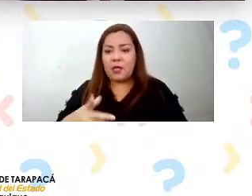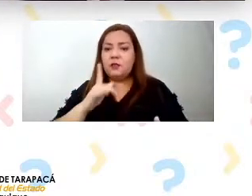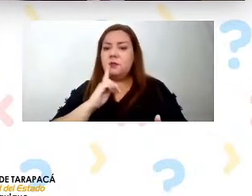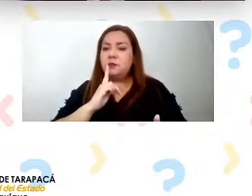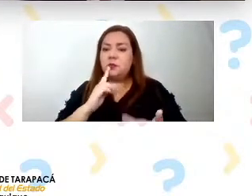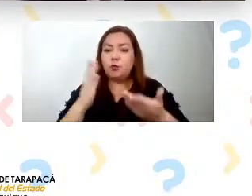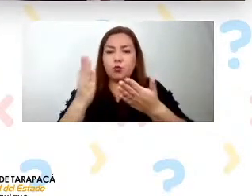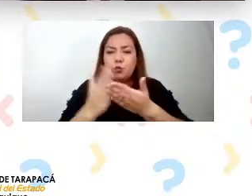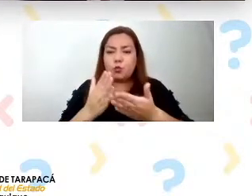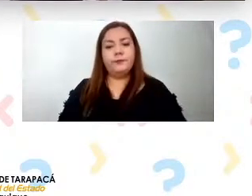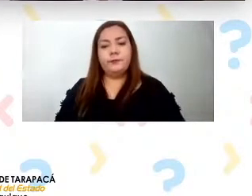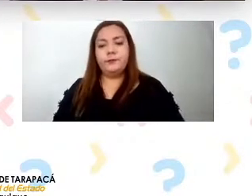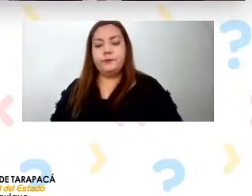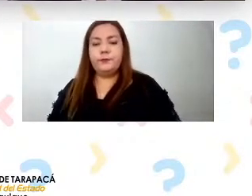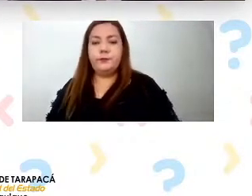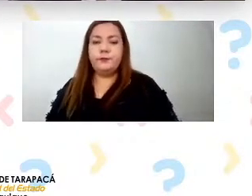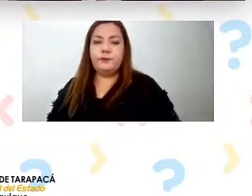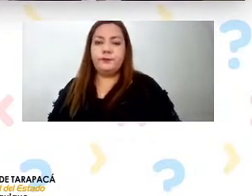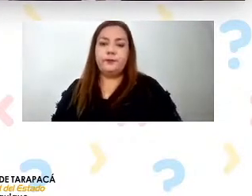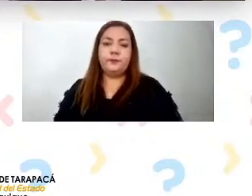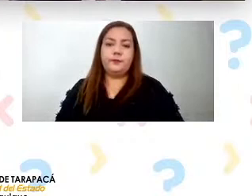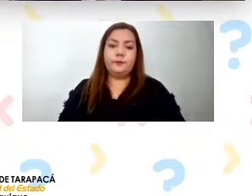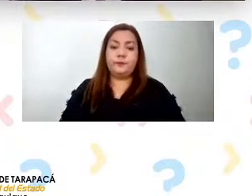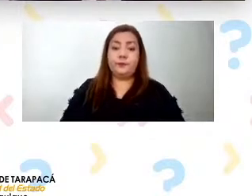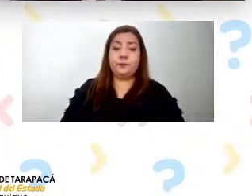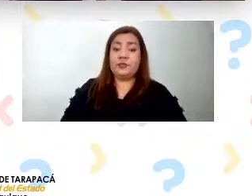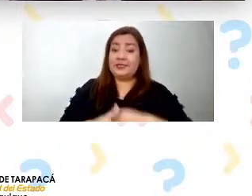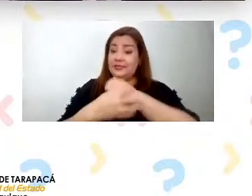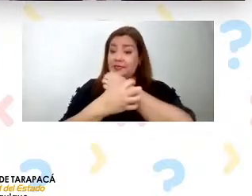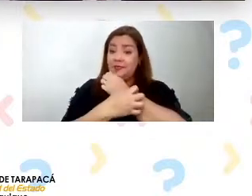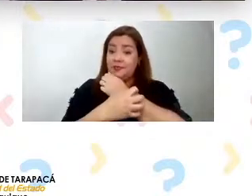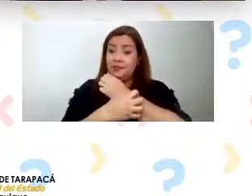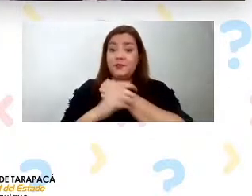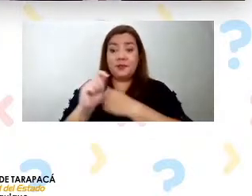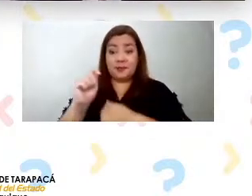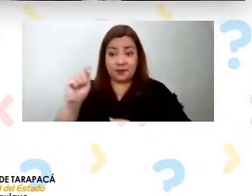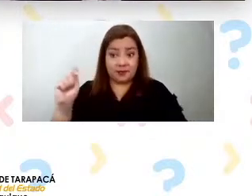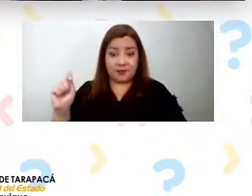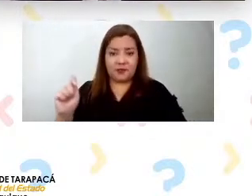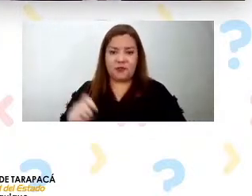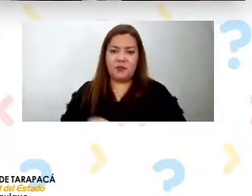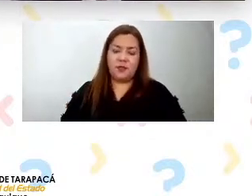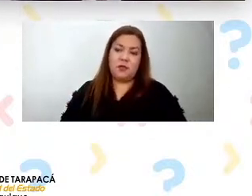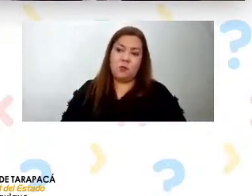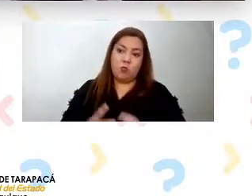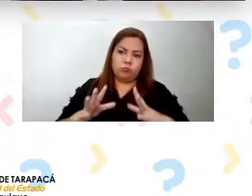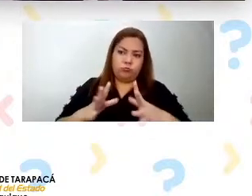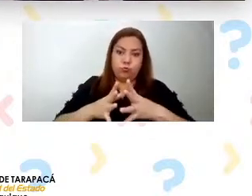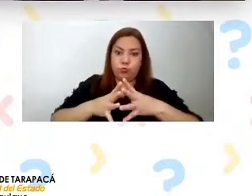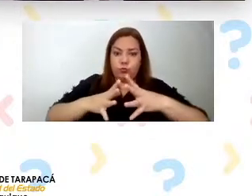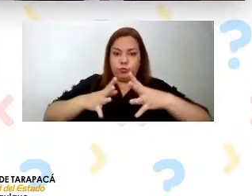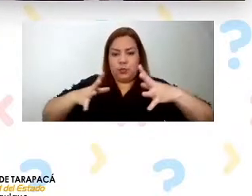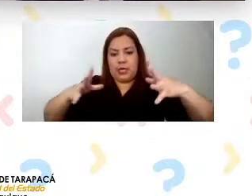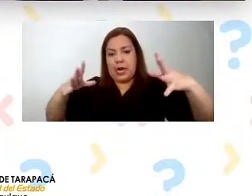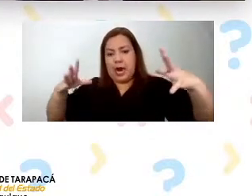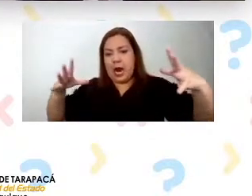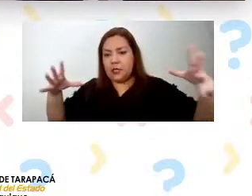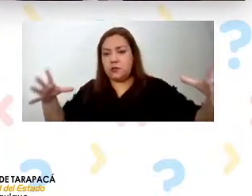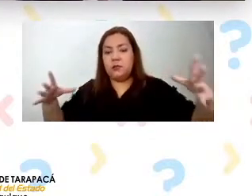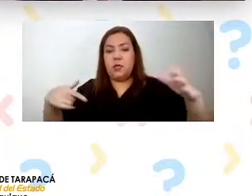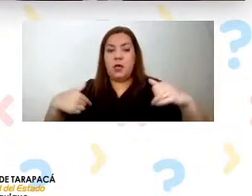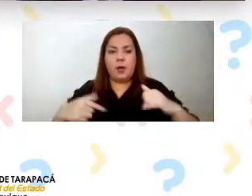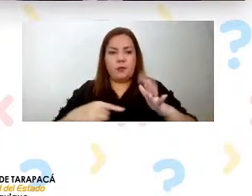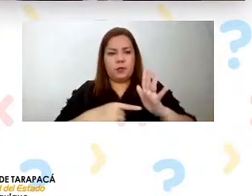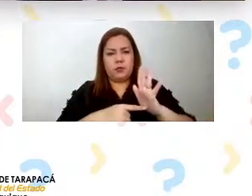de estas aguas. La región de Tarapacá, por ser tan extensa, por presentar